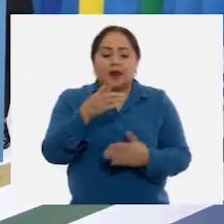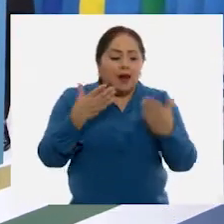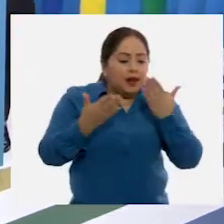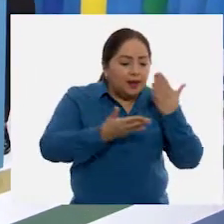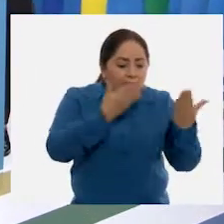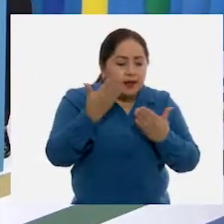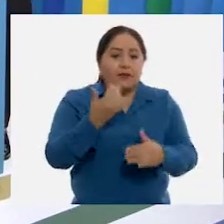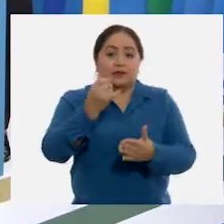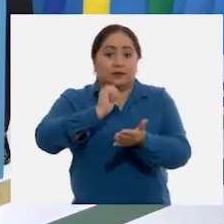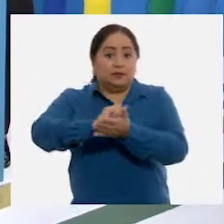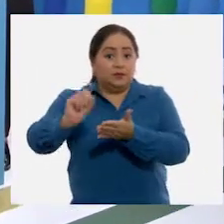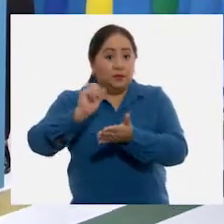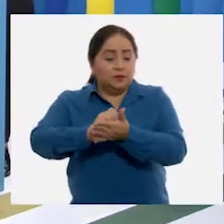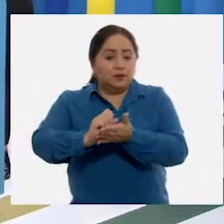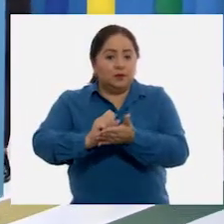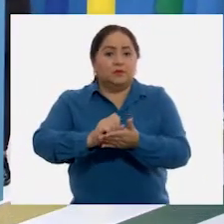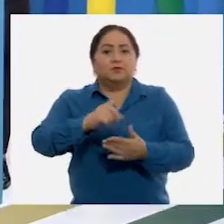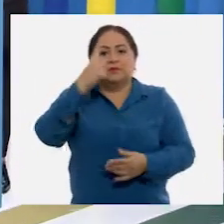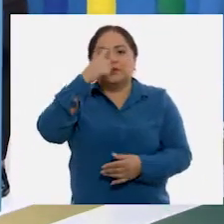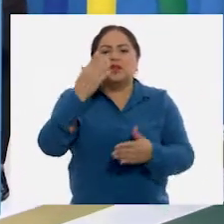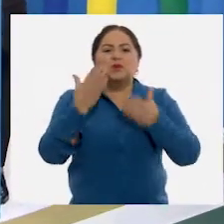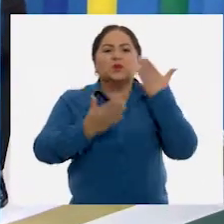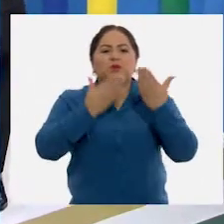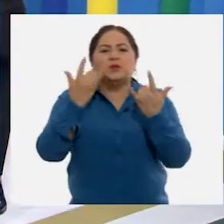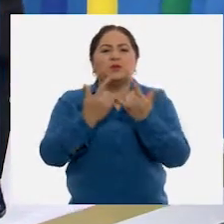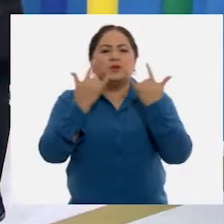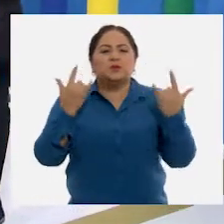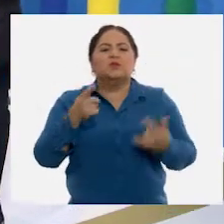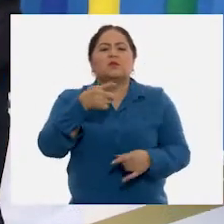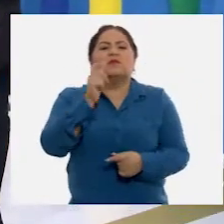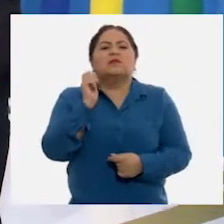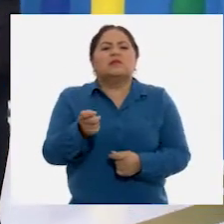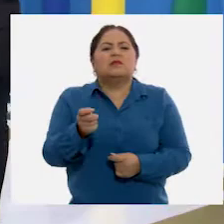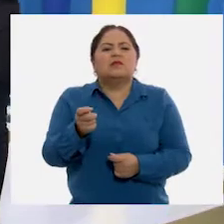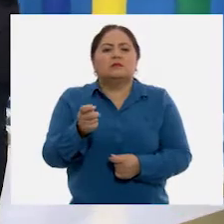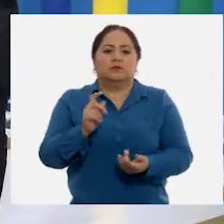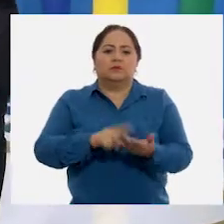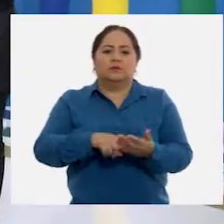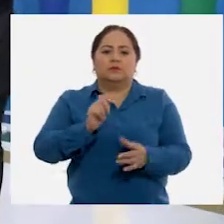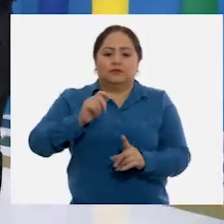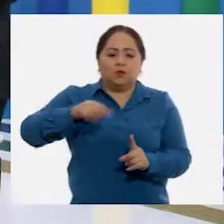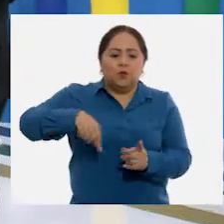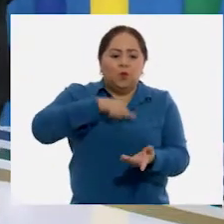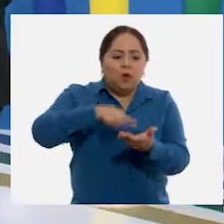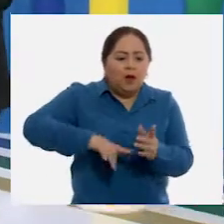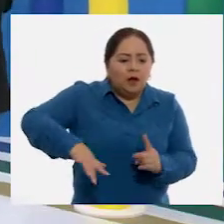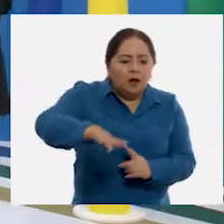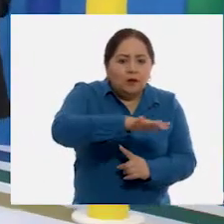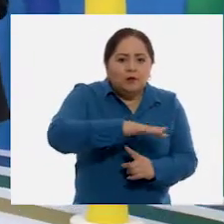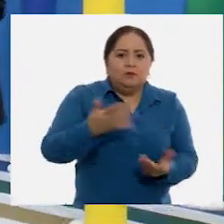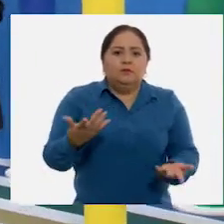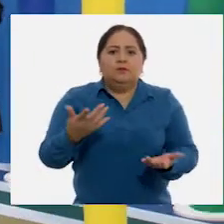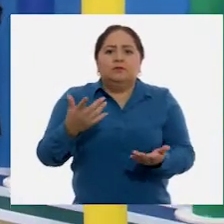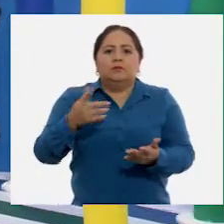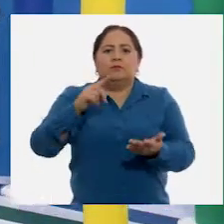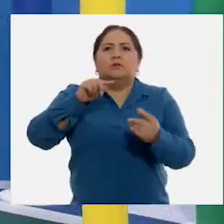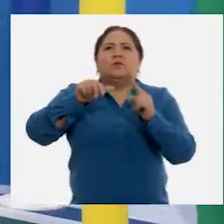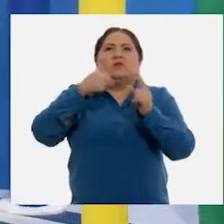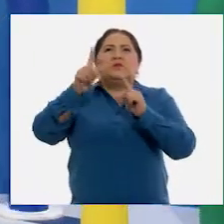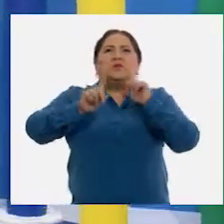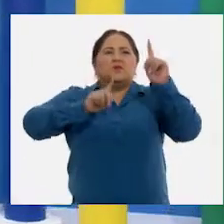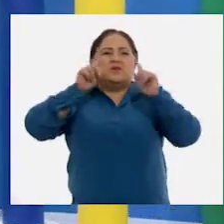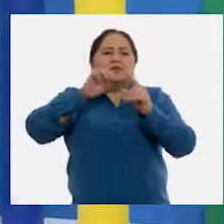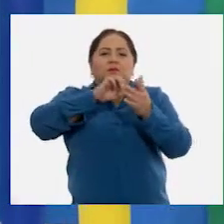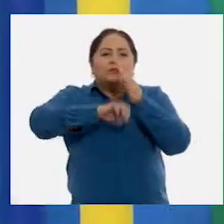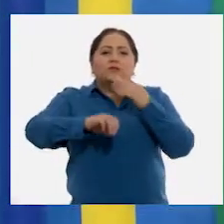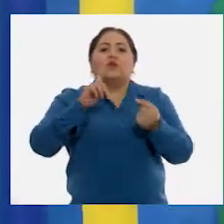al escribir, de las nociones para el estudio de la historia que tienen que ver con el espacio, la ubicación espacial, es